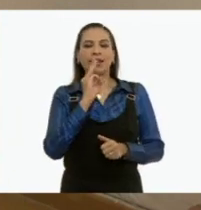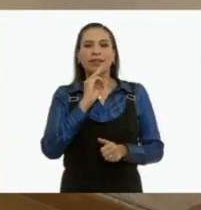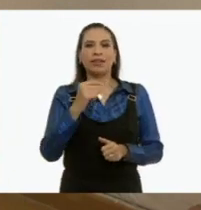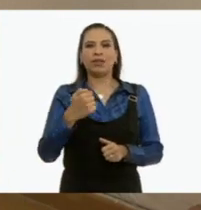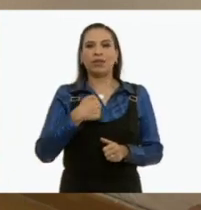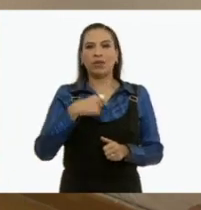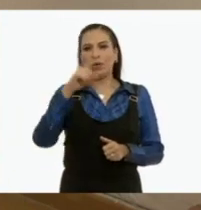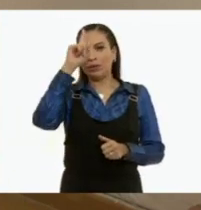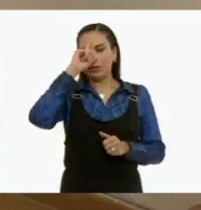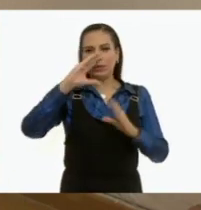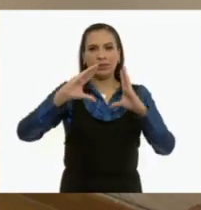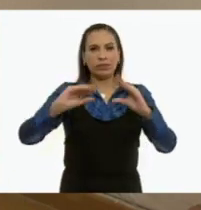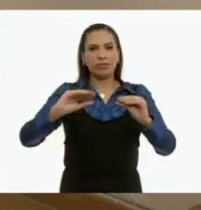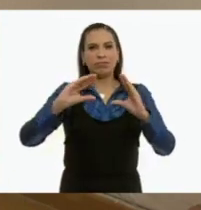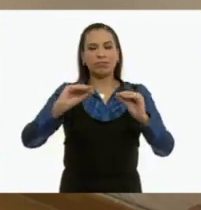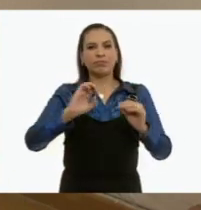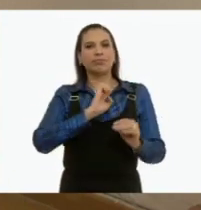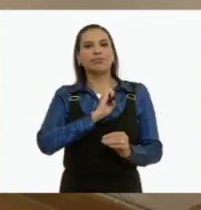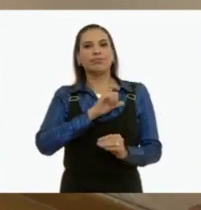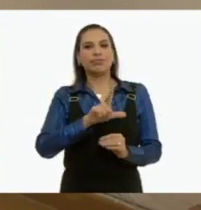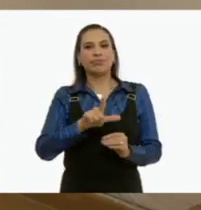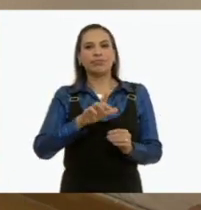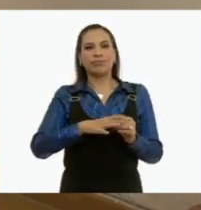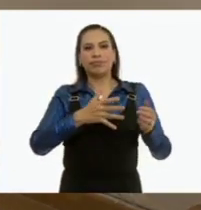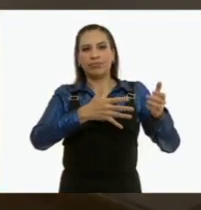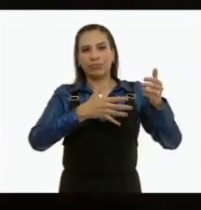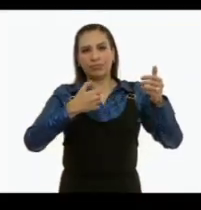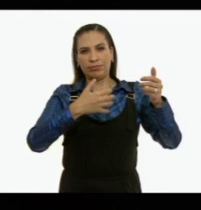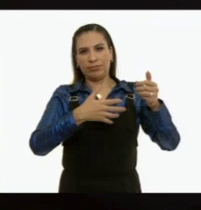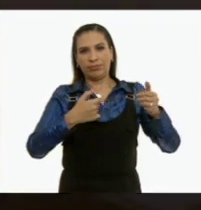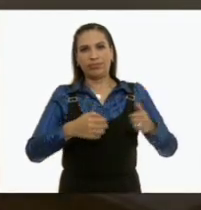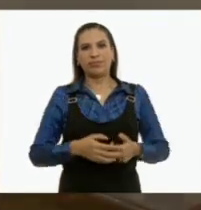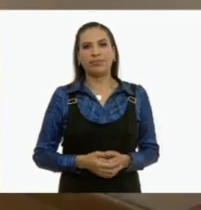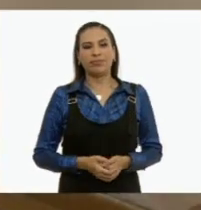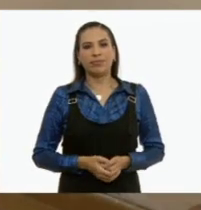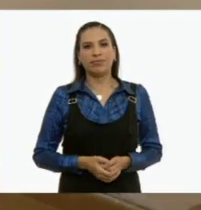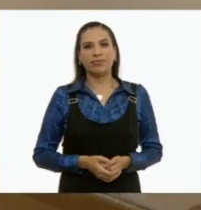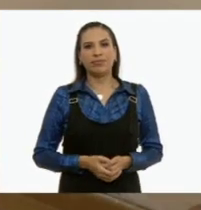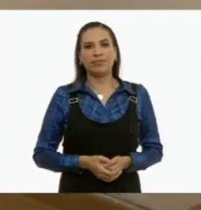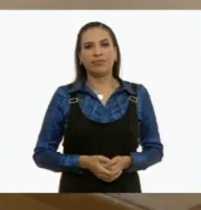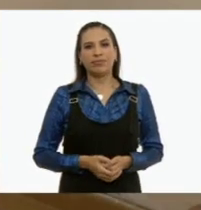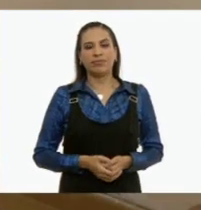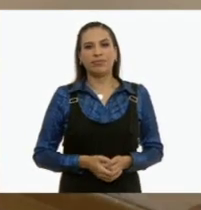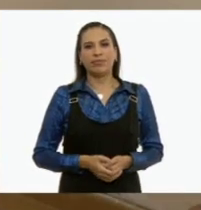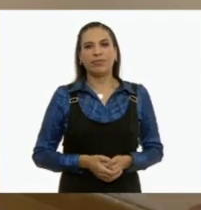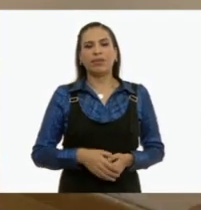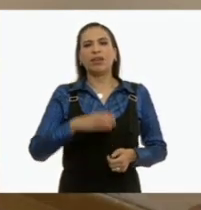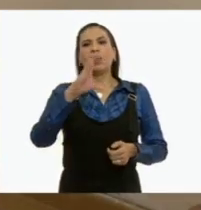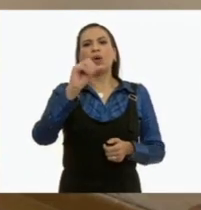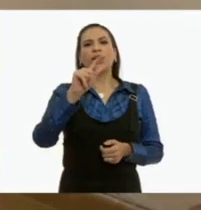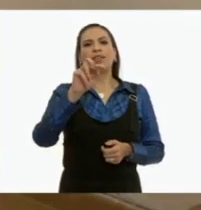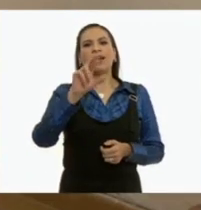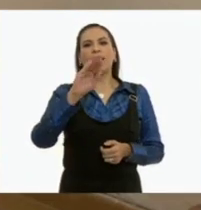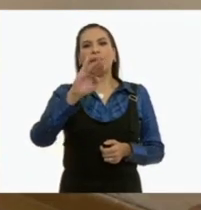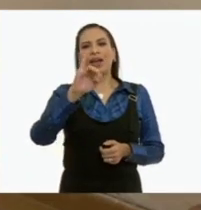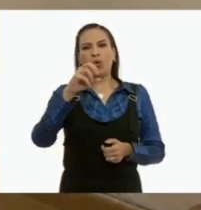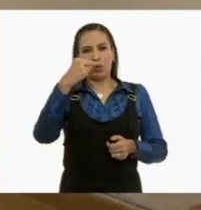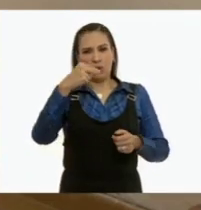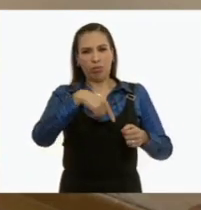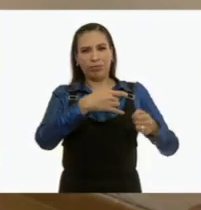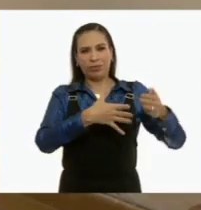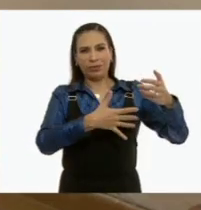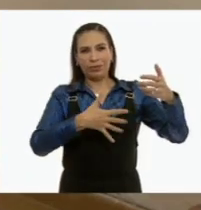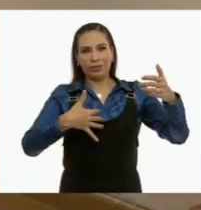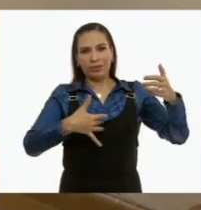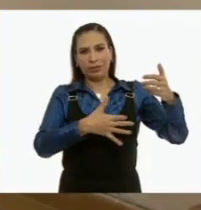Soy asesor externo especializado en contrabajo en la UNEM. El contrabajo es un instrumento que tiene